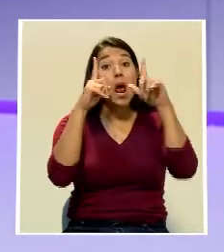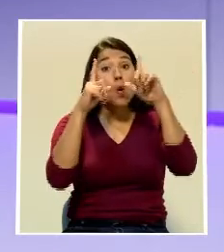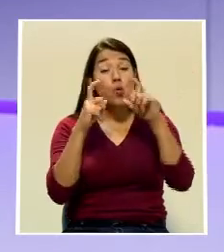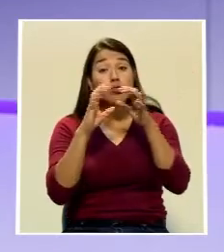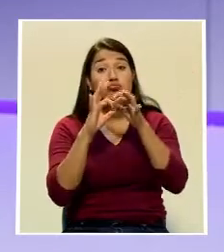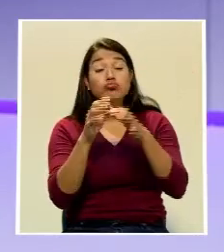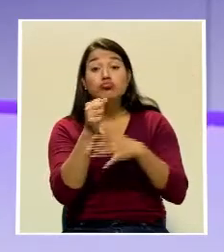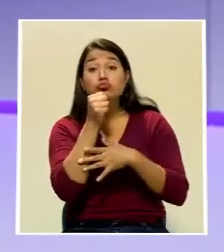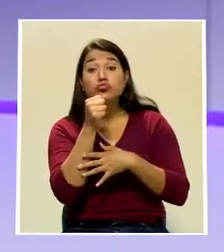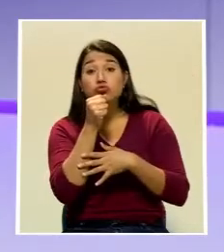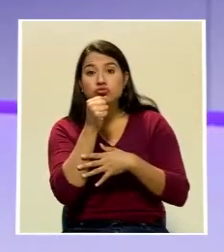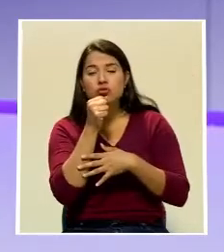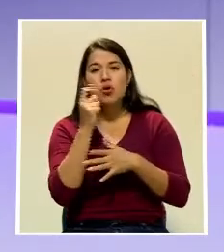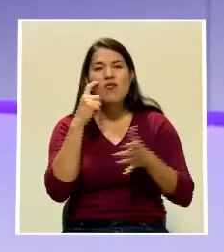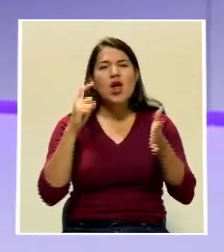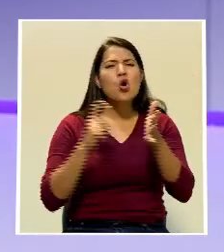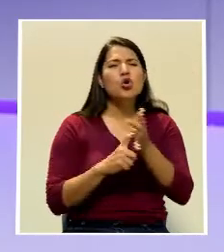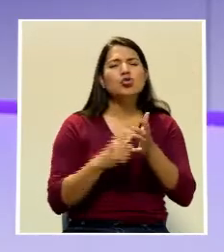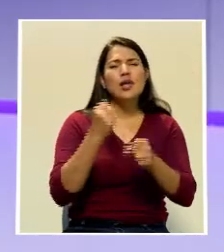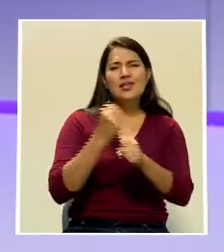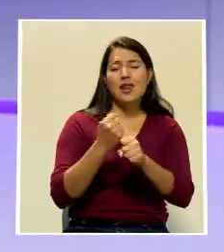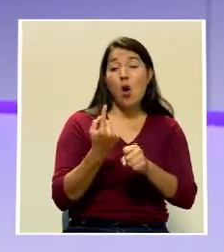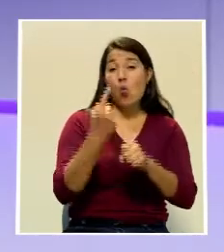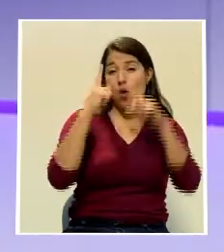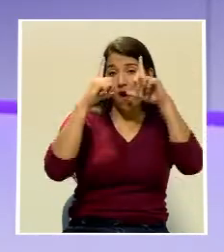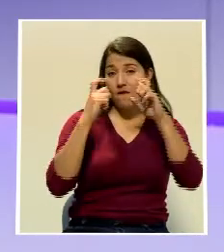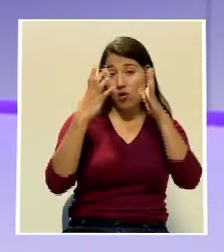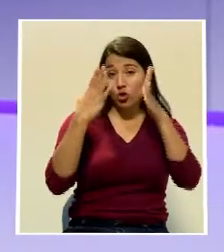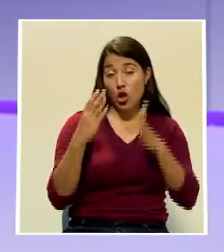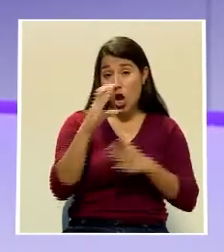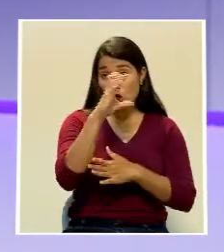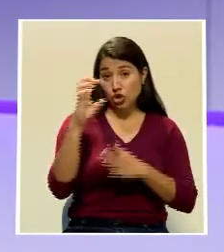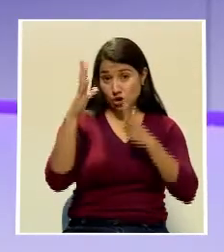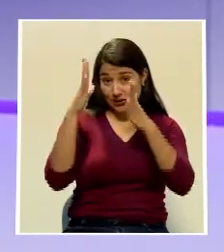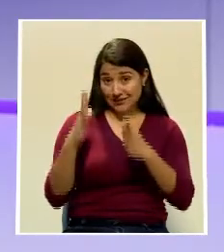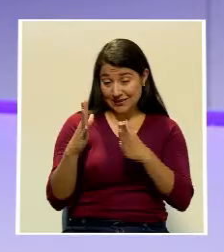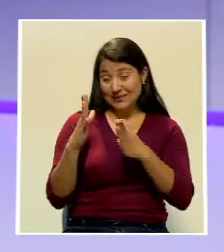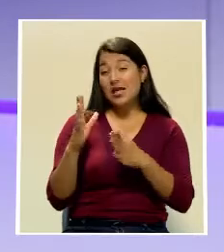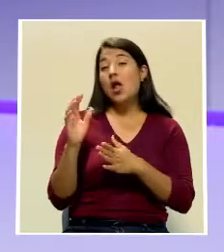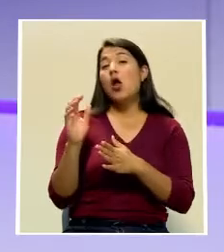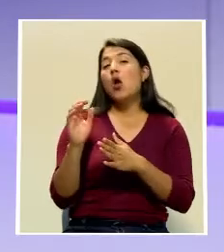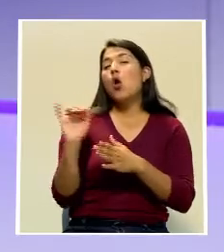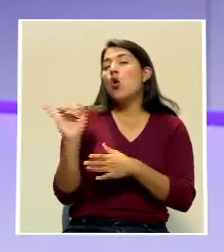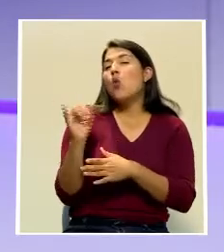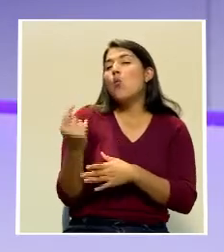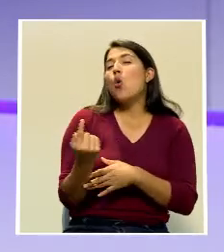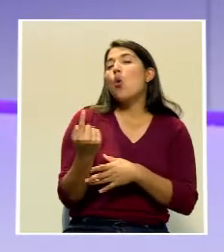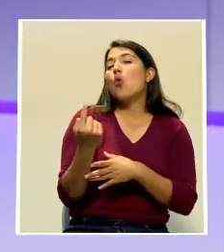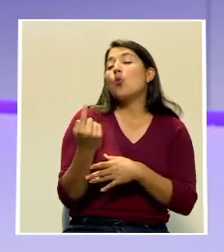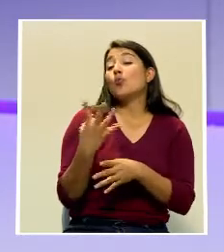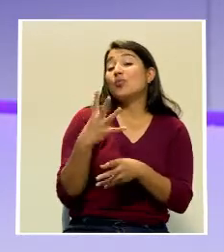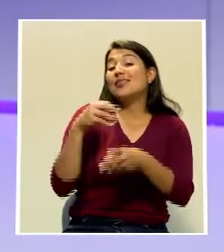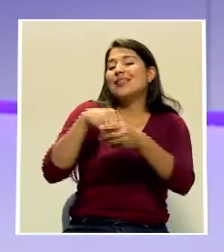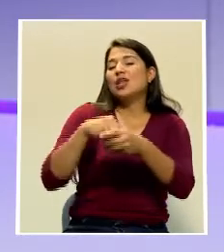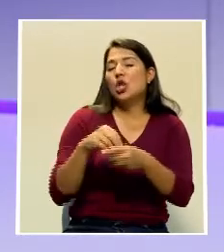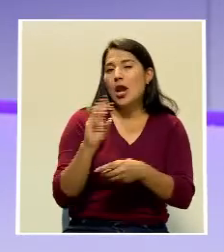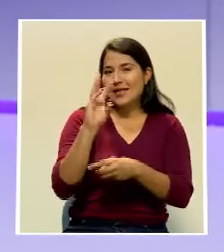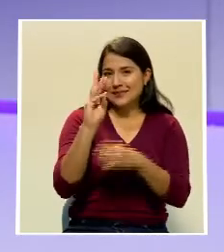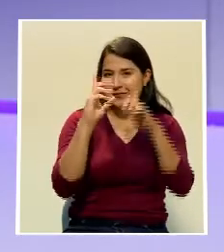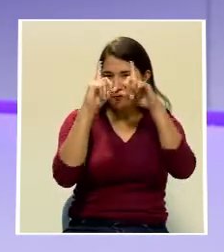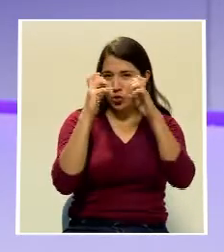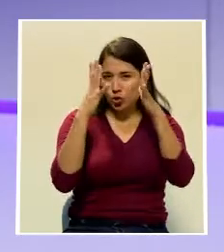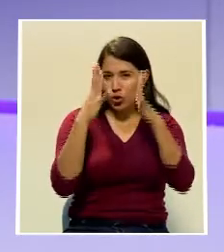destacó a una fotógrafa costarricense como uno de los 6 talentos emergentes de este